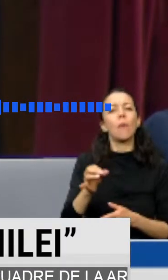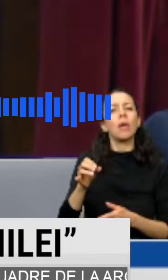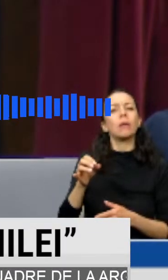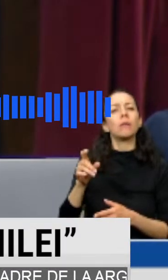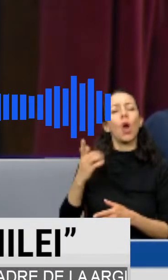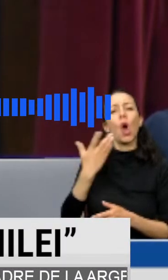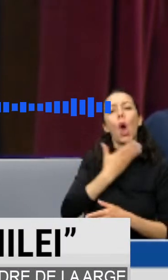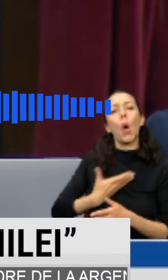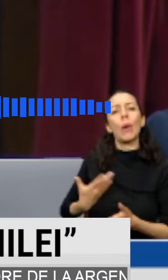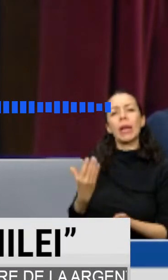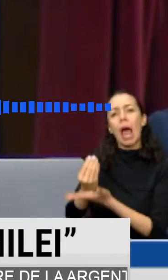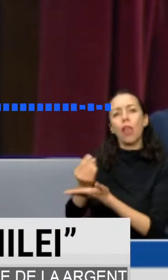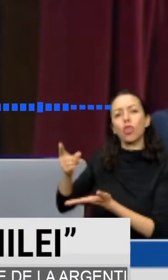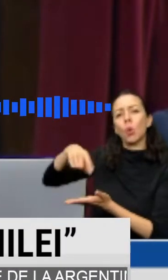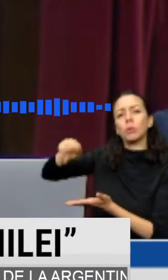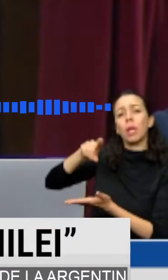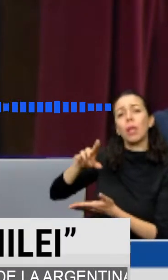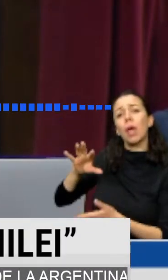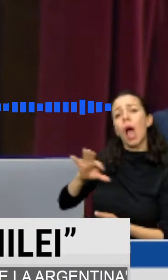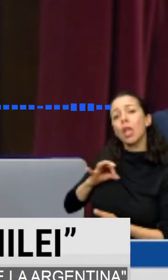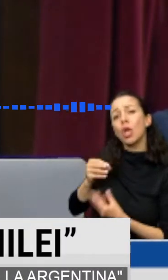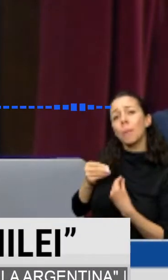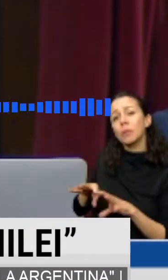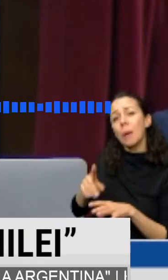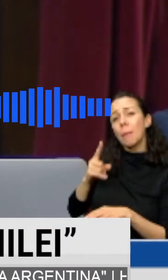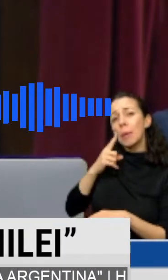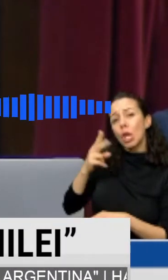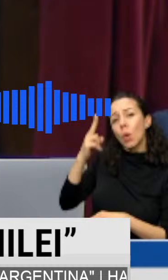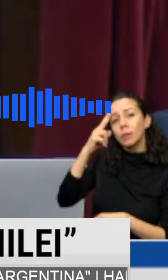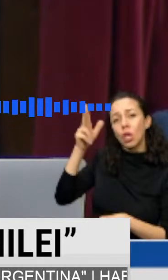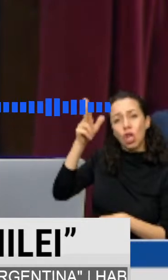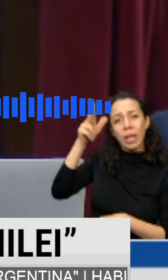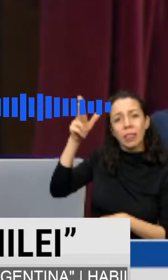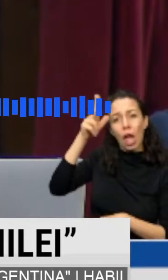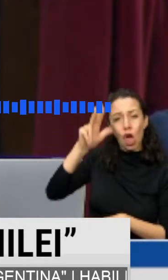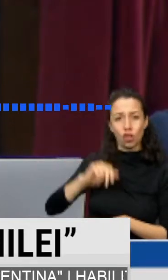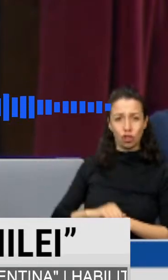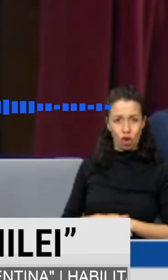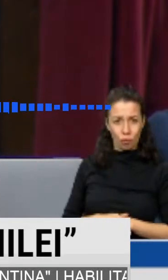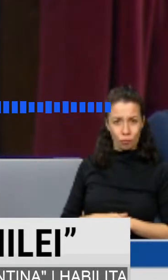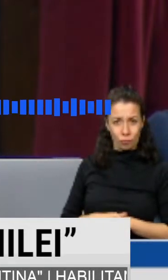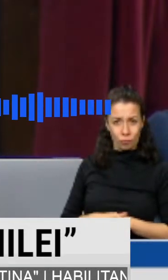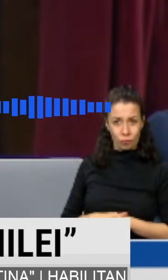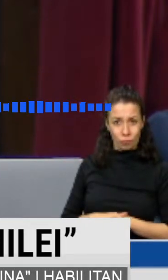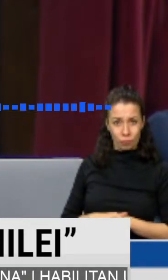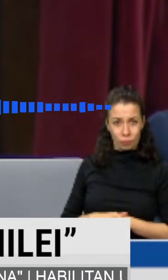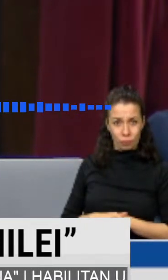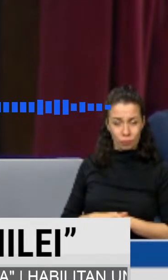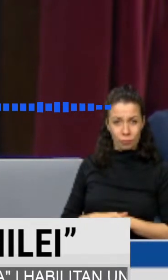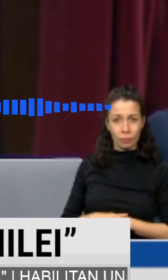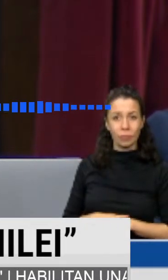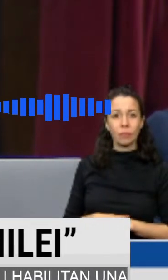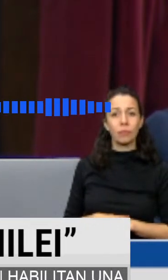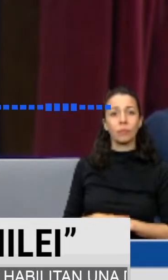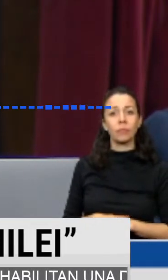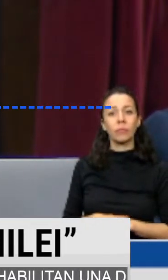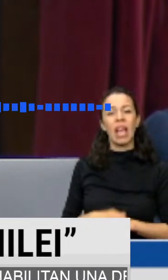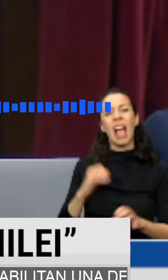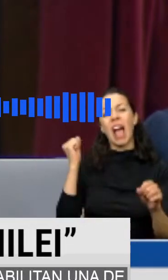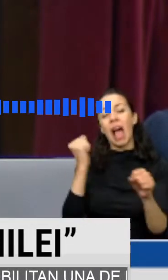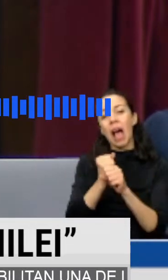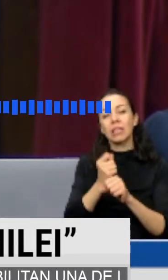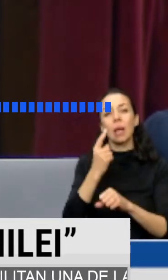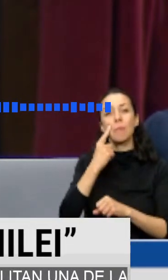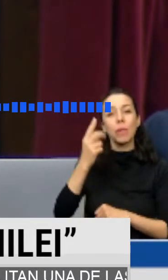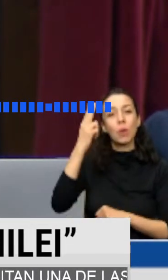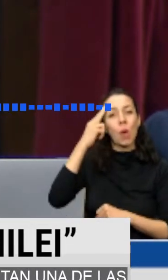esto. Y es responsabilidad de Ritondo, cuando acepta la presidencia, de llevar adelante en la Cámara de Diputados, si así fuese, porque yo no sé si va a traerle, porque